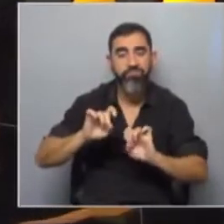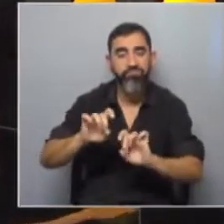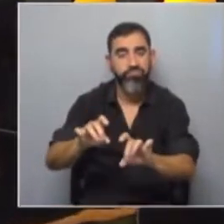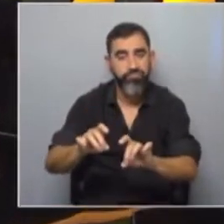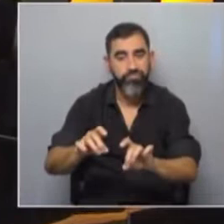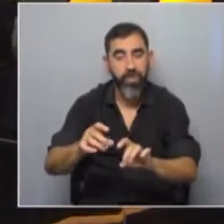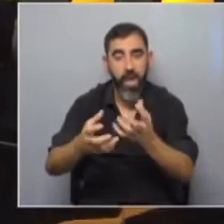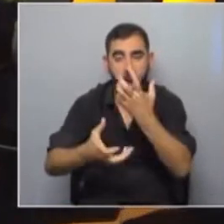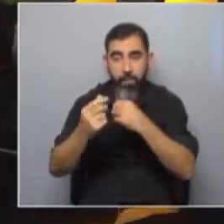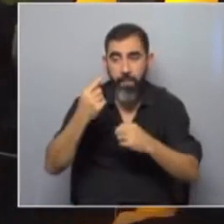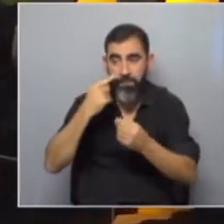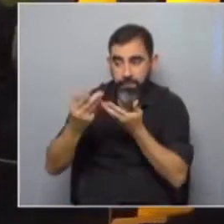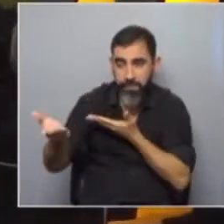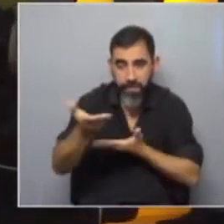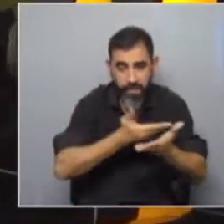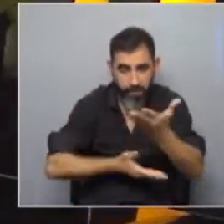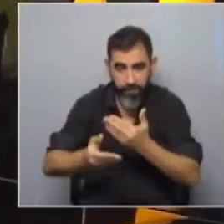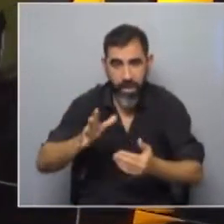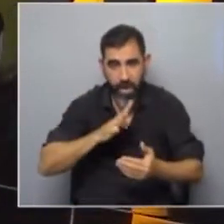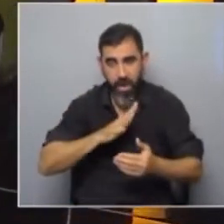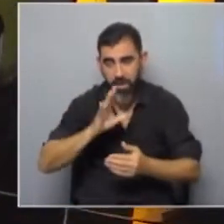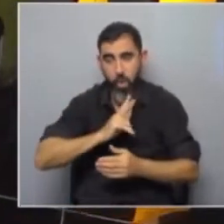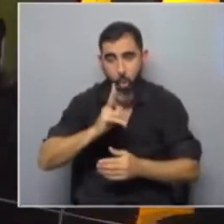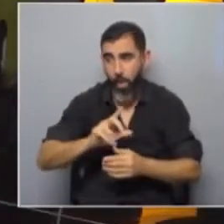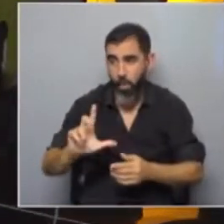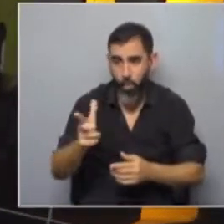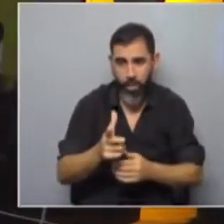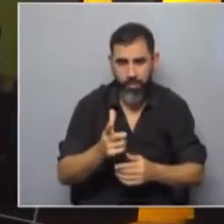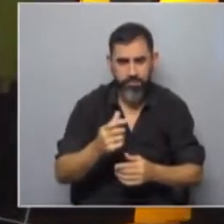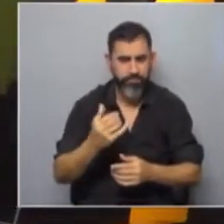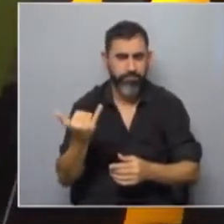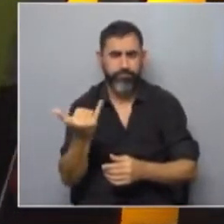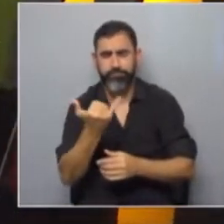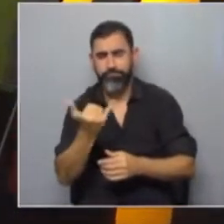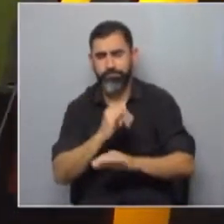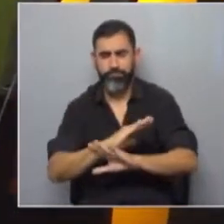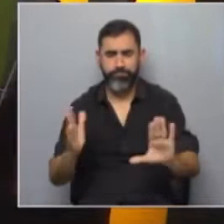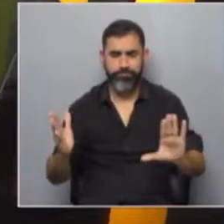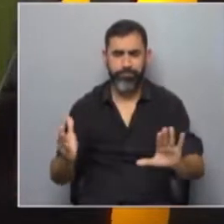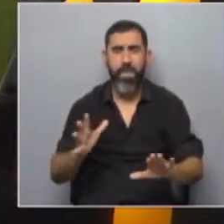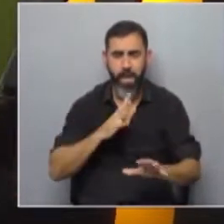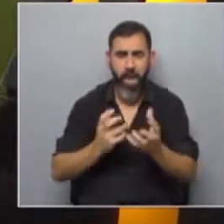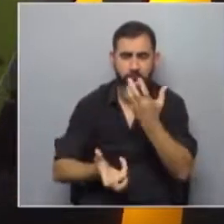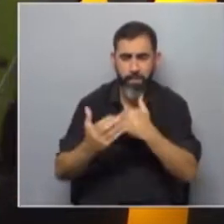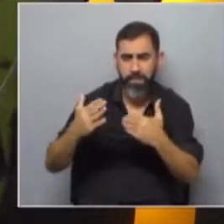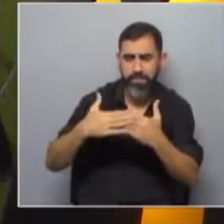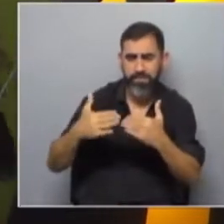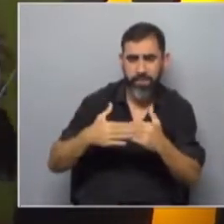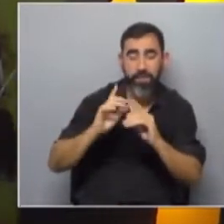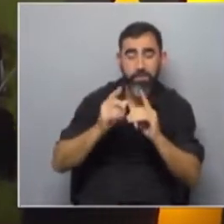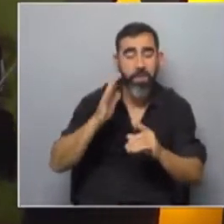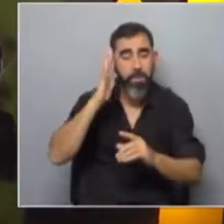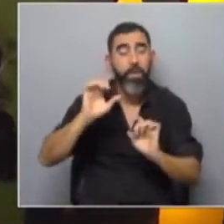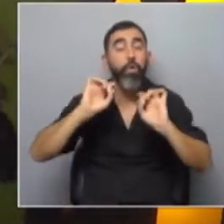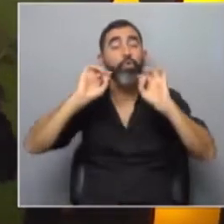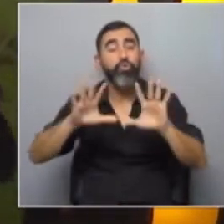por una plantación de arándanos. Entonces, ahí está lo que vos decís, justito. ¿De qué manera, a quién se le ocurrió, qué fue el profesional que puso su firma y por qué no le